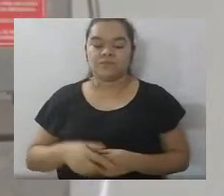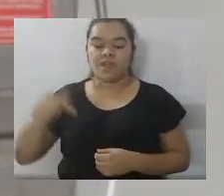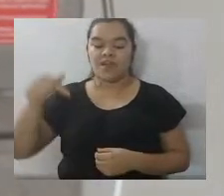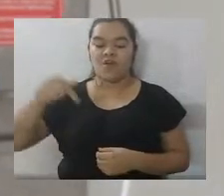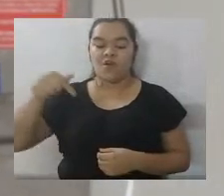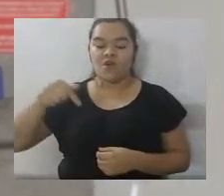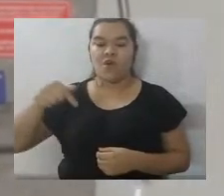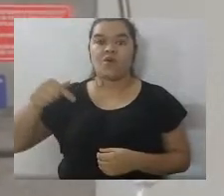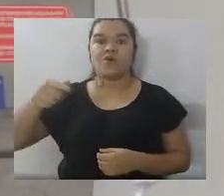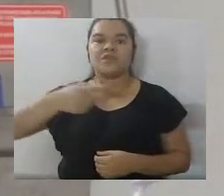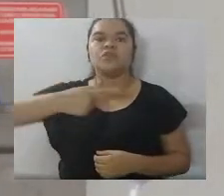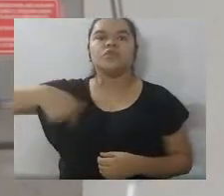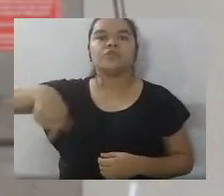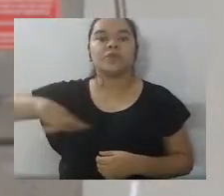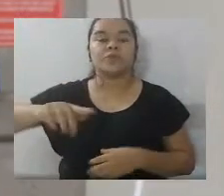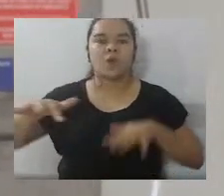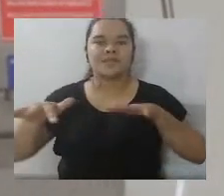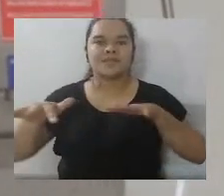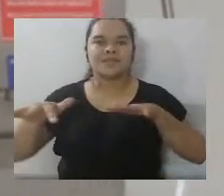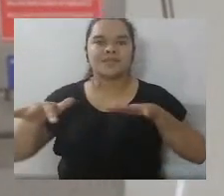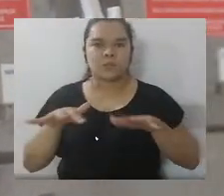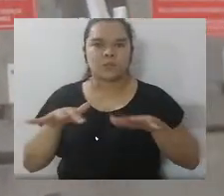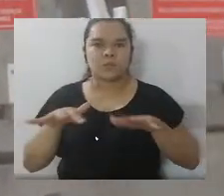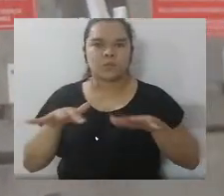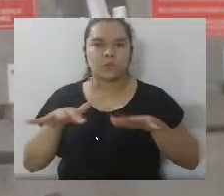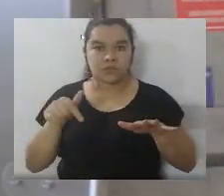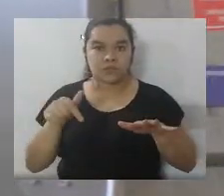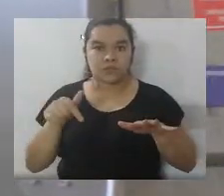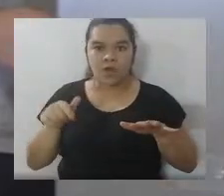viviendo nosotros, nuestros chicos,